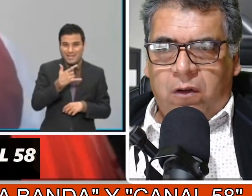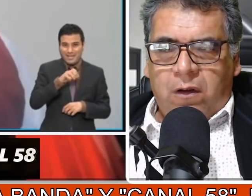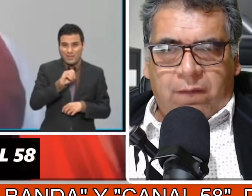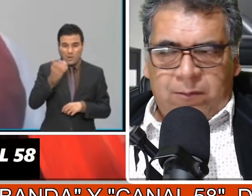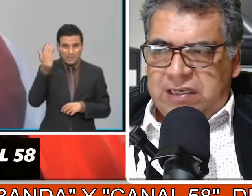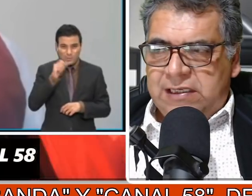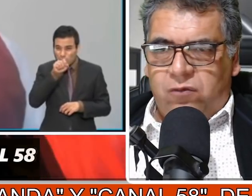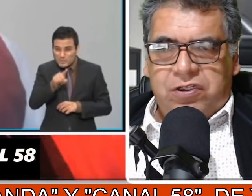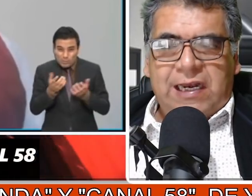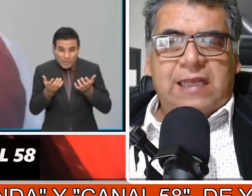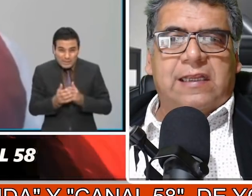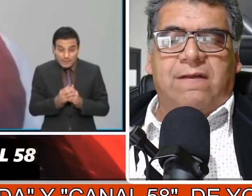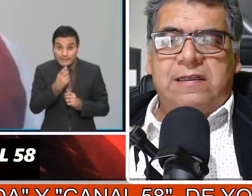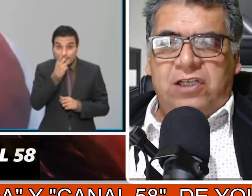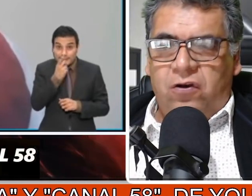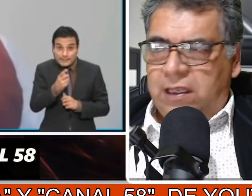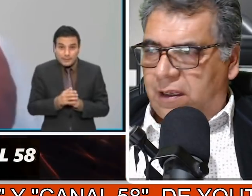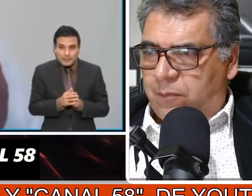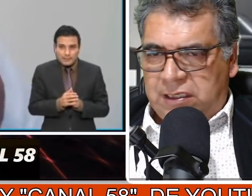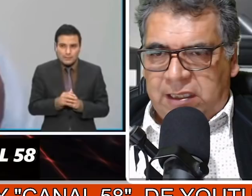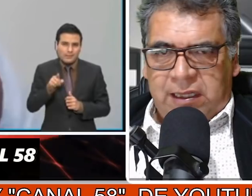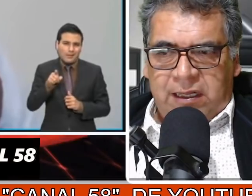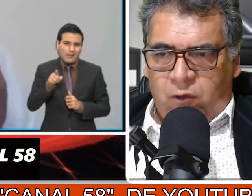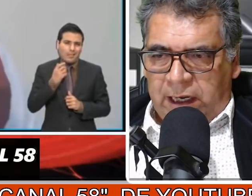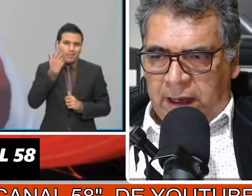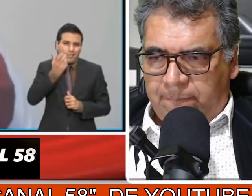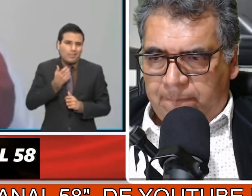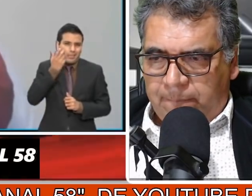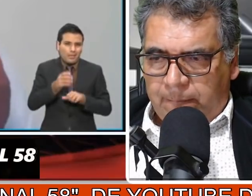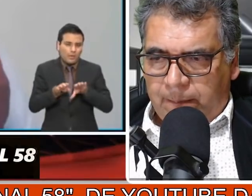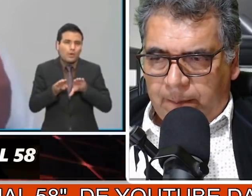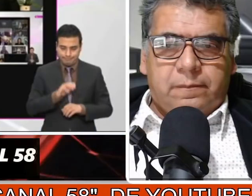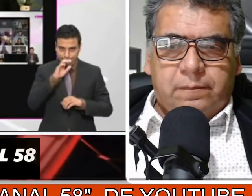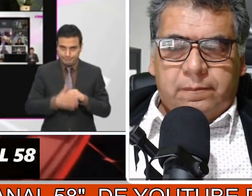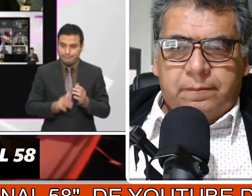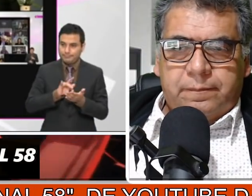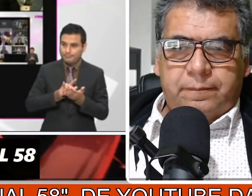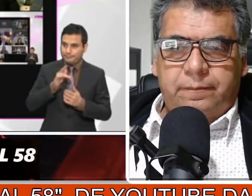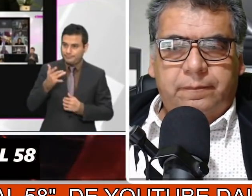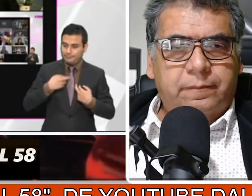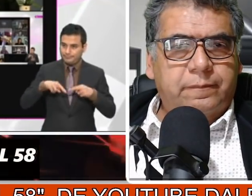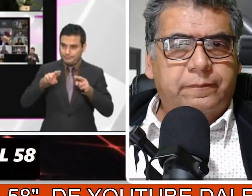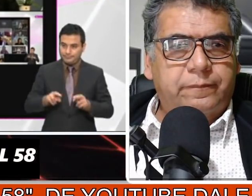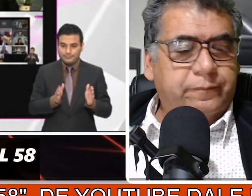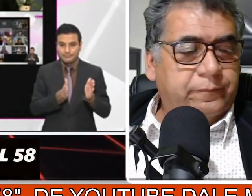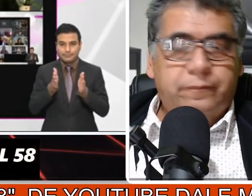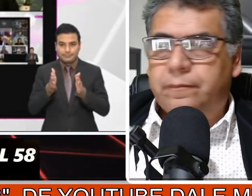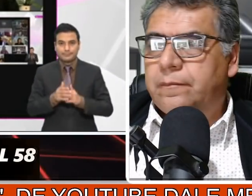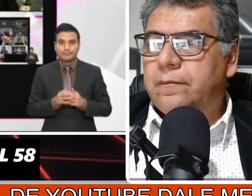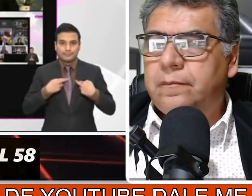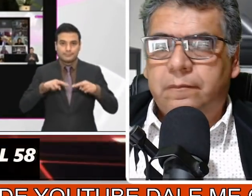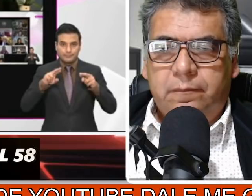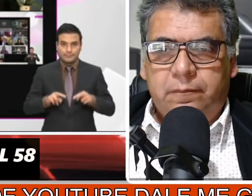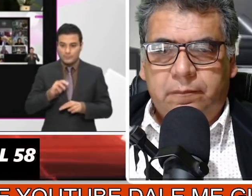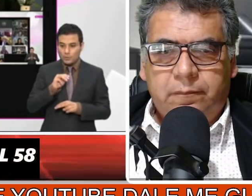tumbó. Vamos a escuchar la intervención del representante de Morena. Tiene la palabra ahora el señor representante de Morena,